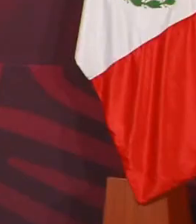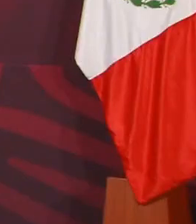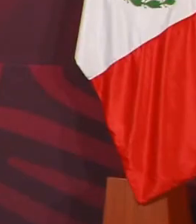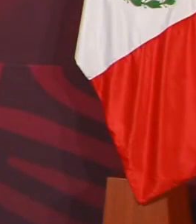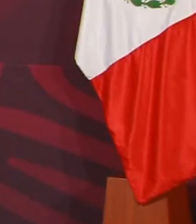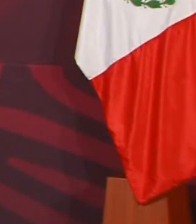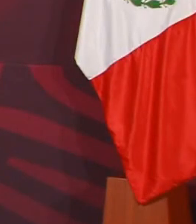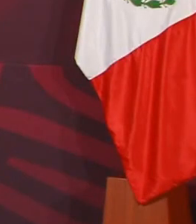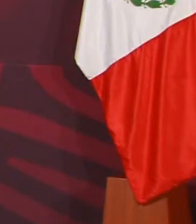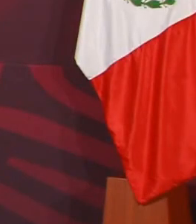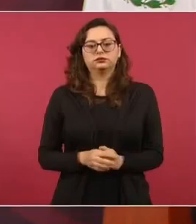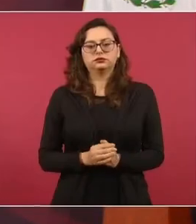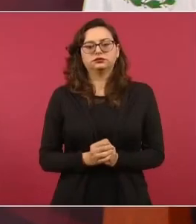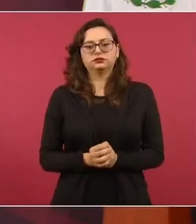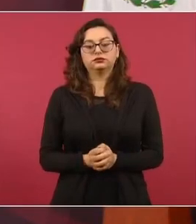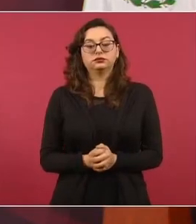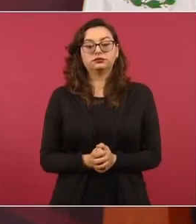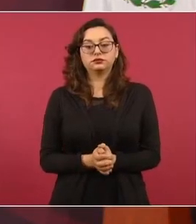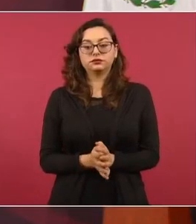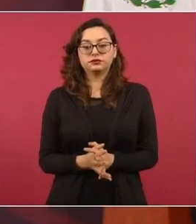es un templo